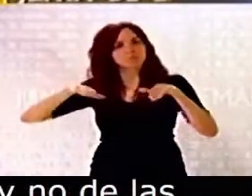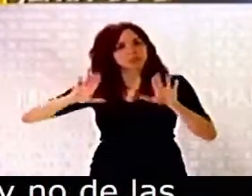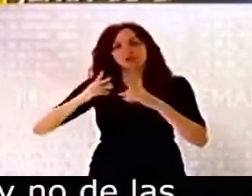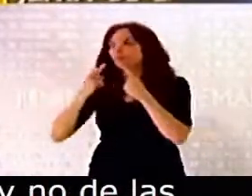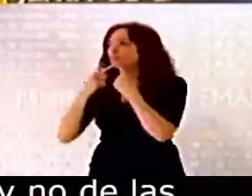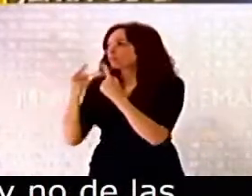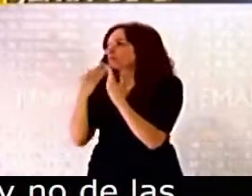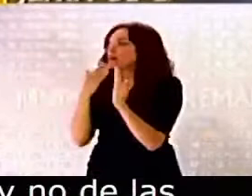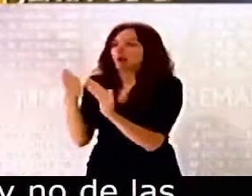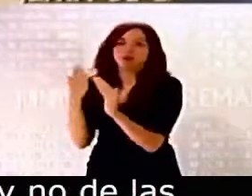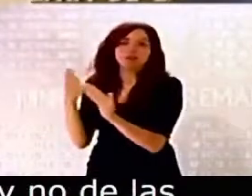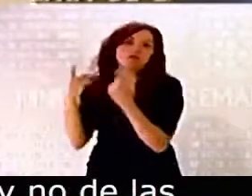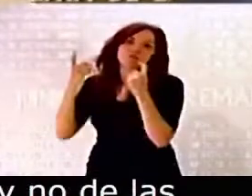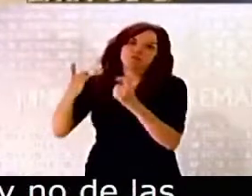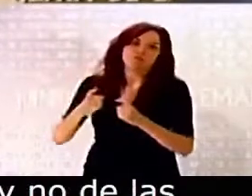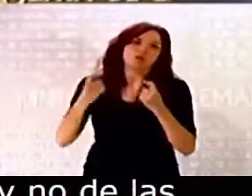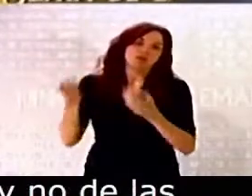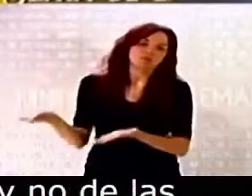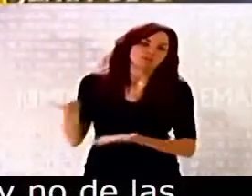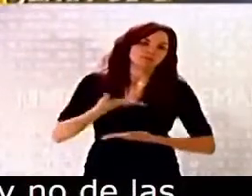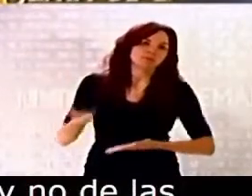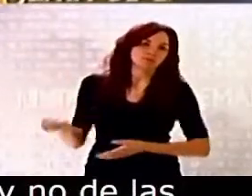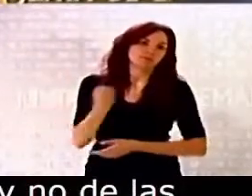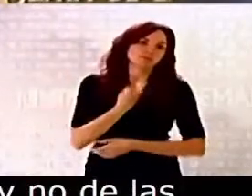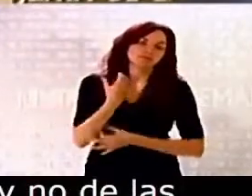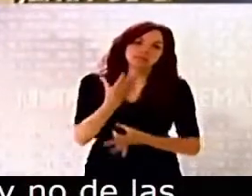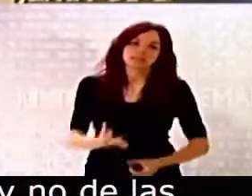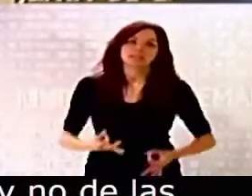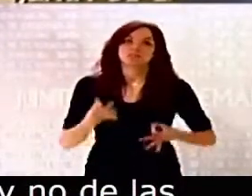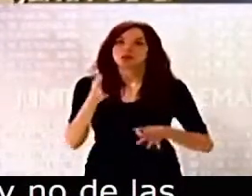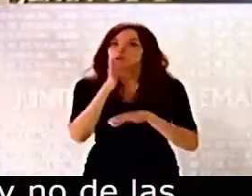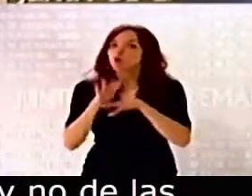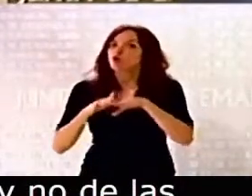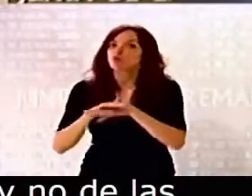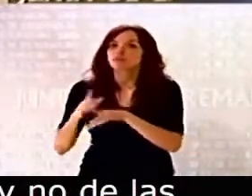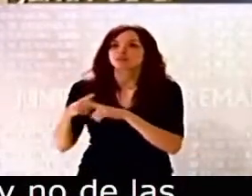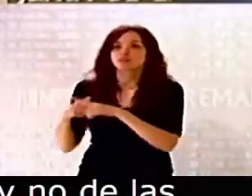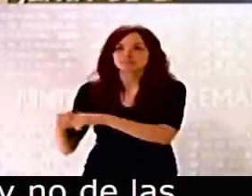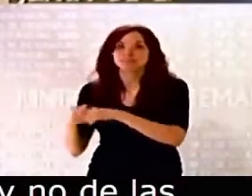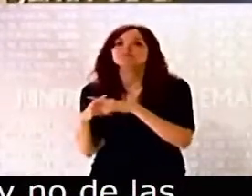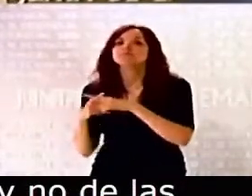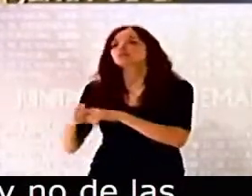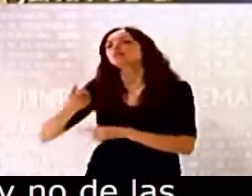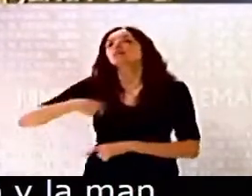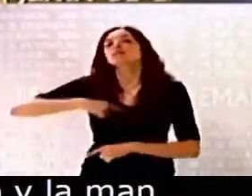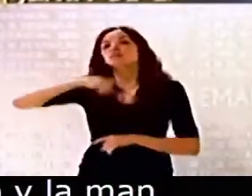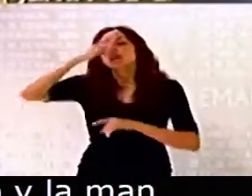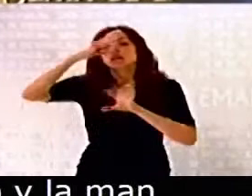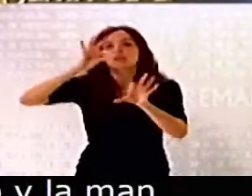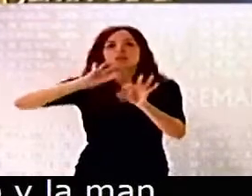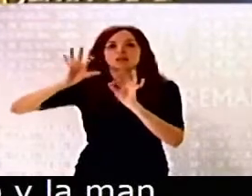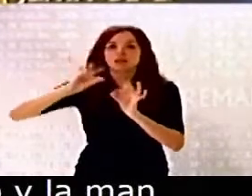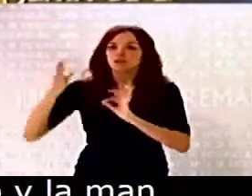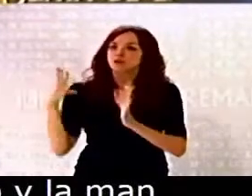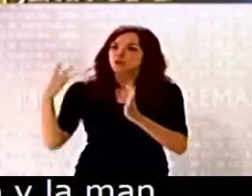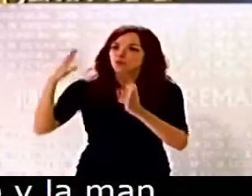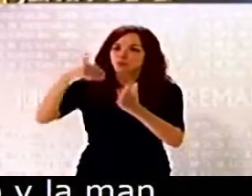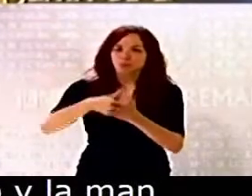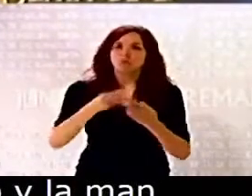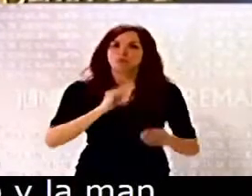el enorme esfuerzo y la mano tendida en esta cogobernanza con la que estamos tomando muchas decisiones a lo largo de este